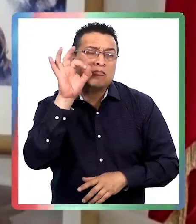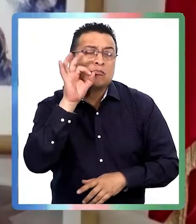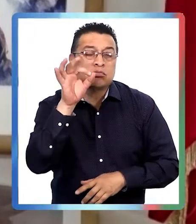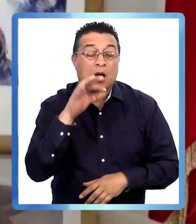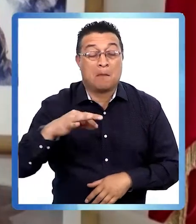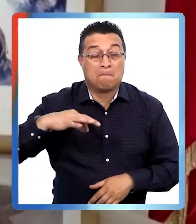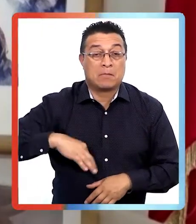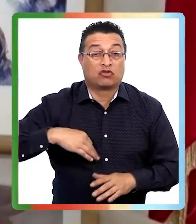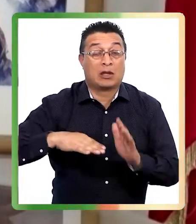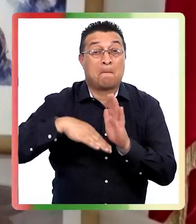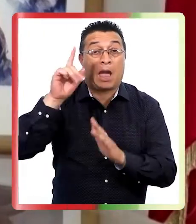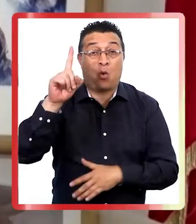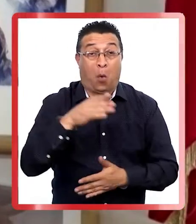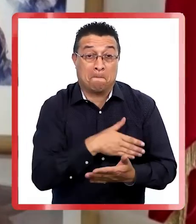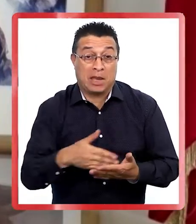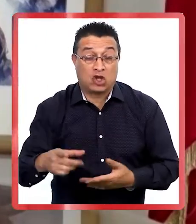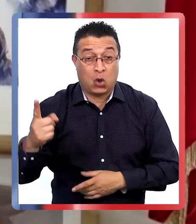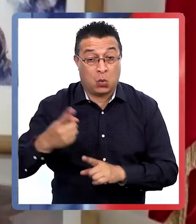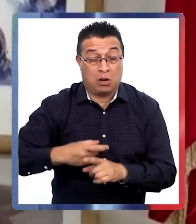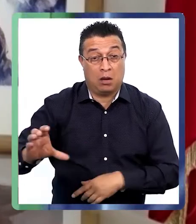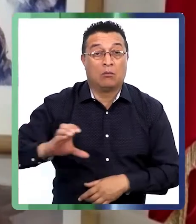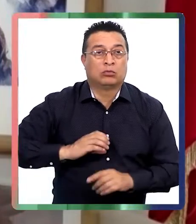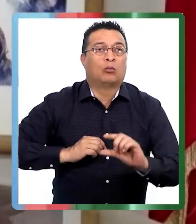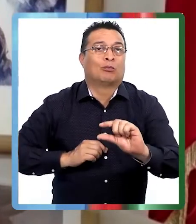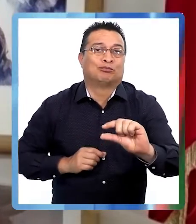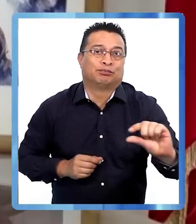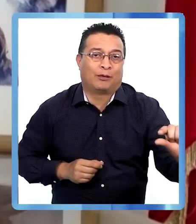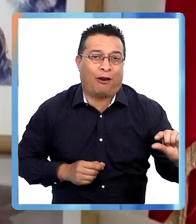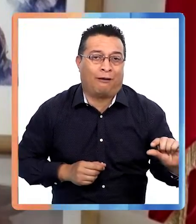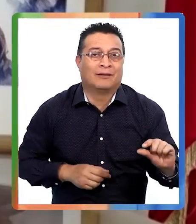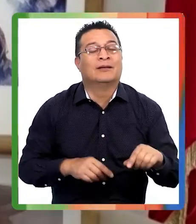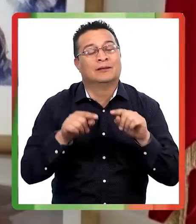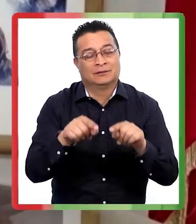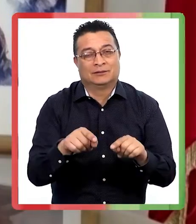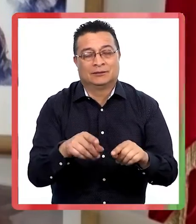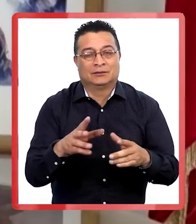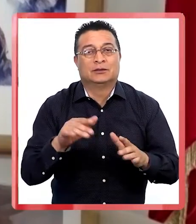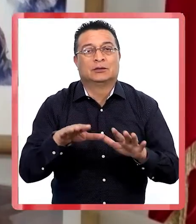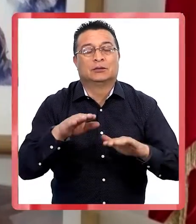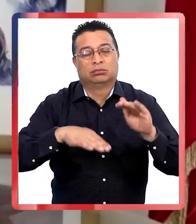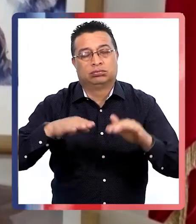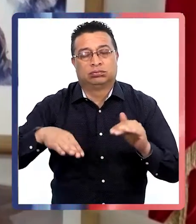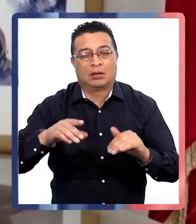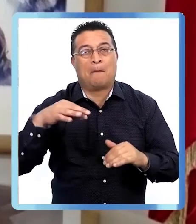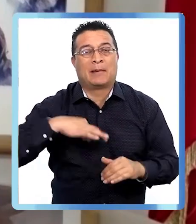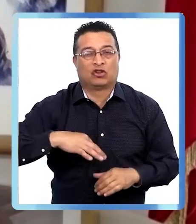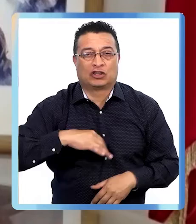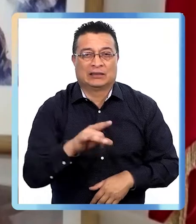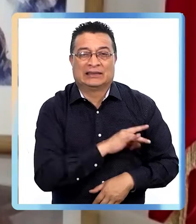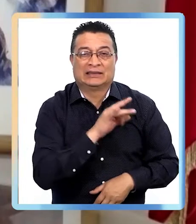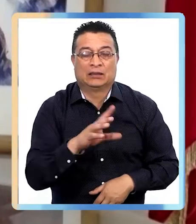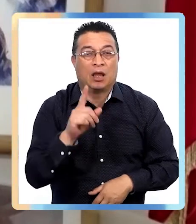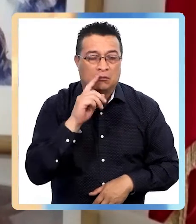rico con pensiones superiores a 1 millón de pesos es francamente una minoría dentro del promedio de las pensiones en